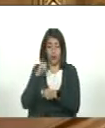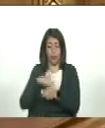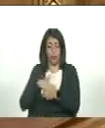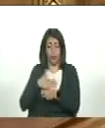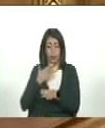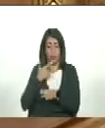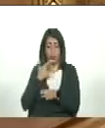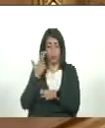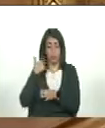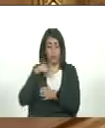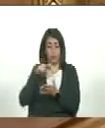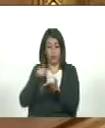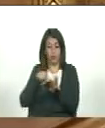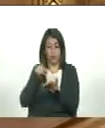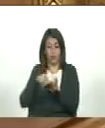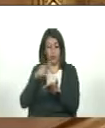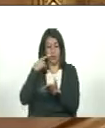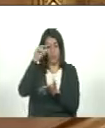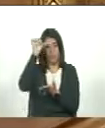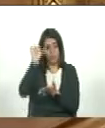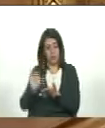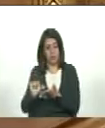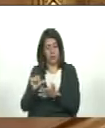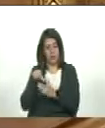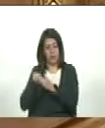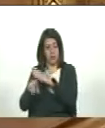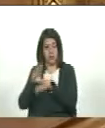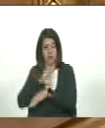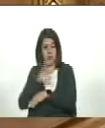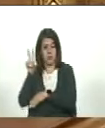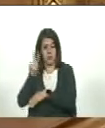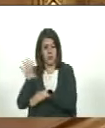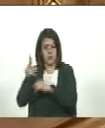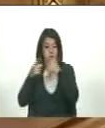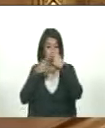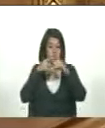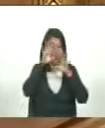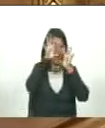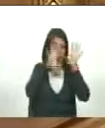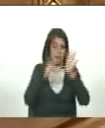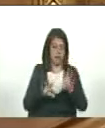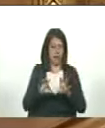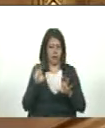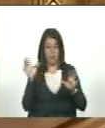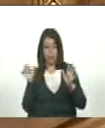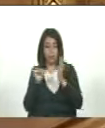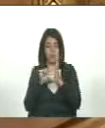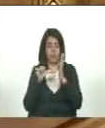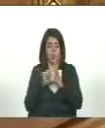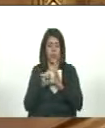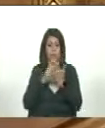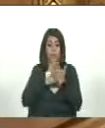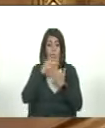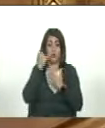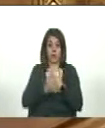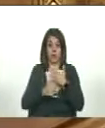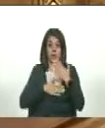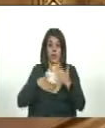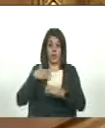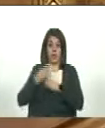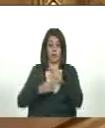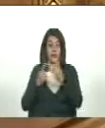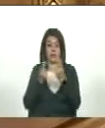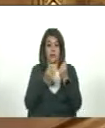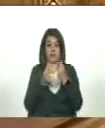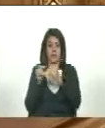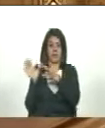podemos nosotros catalogarlo tanto interno como externo. Y eso depende de los proyectos que se quieran financiar.